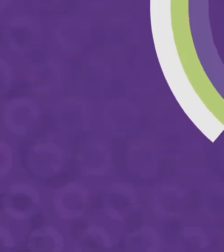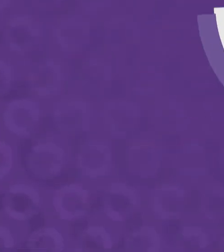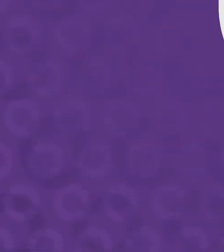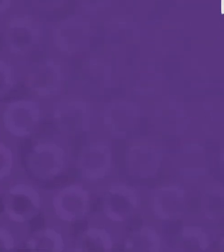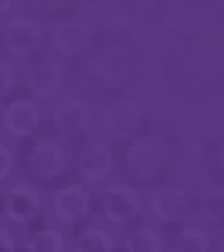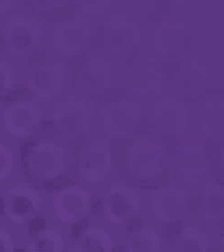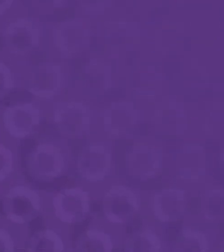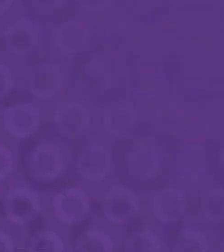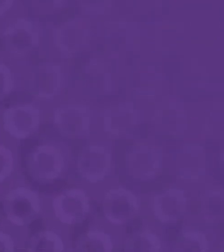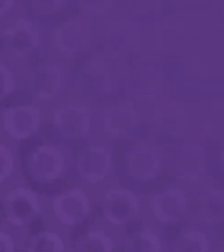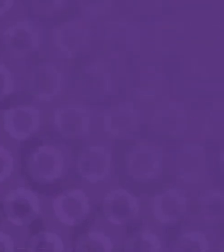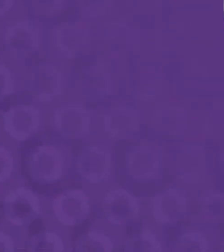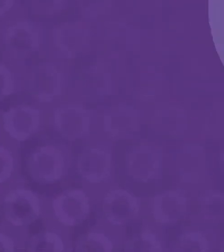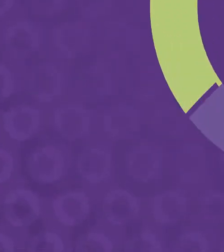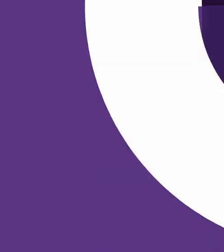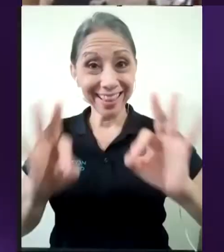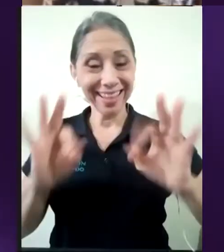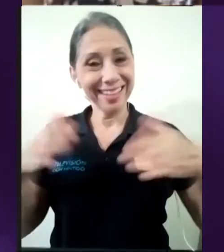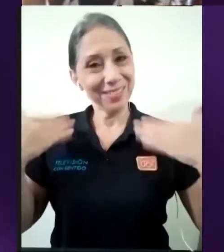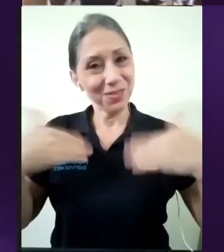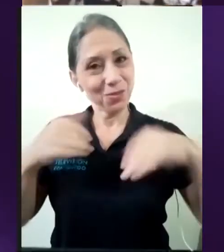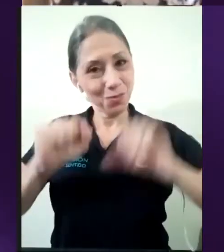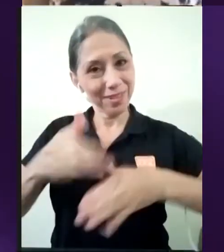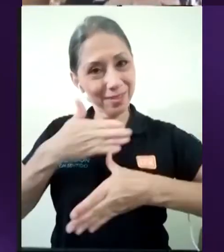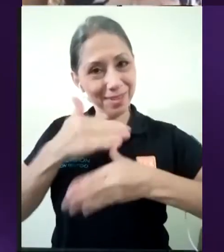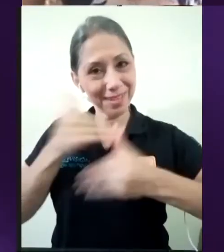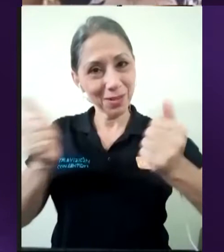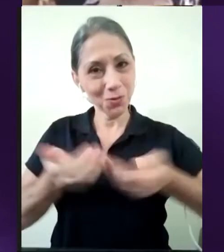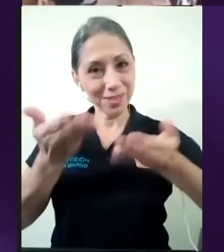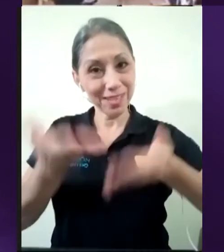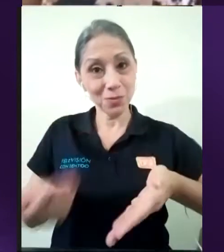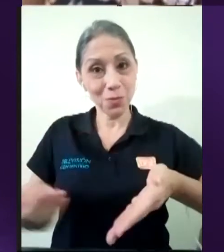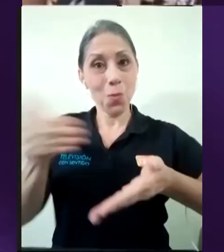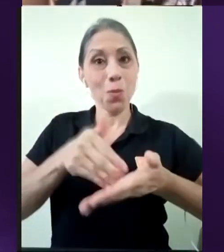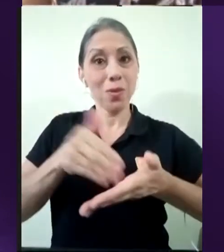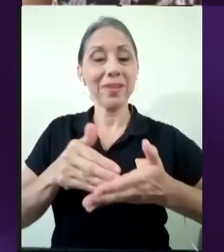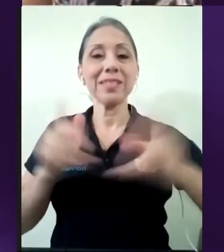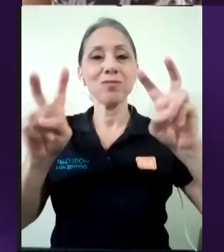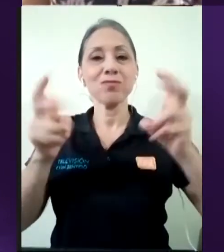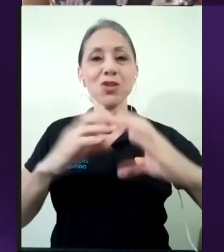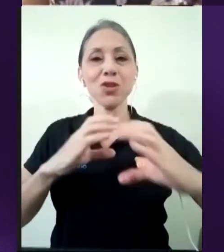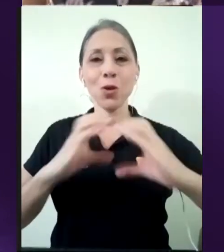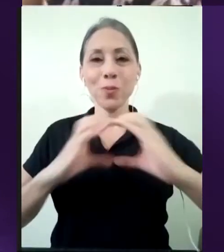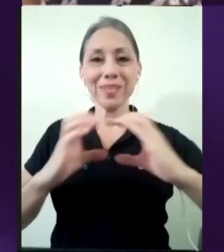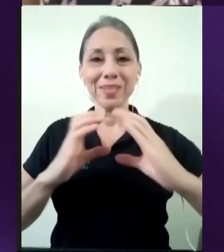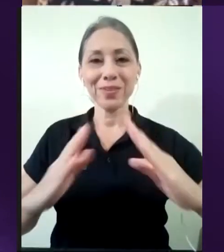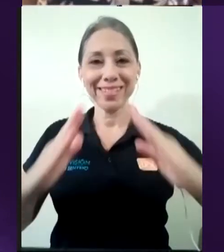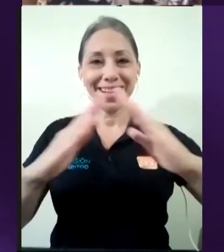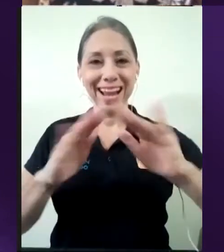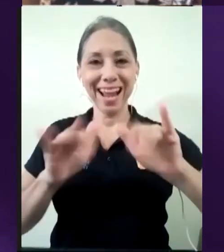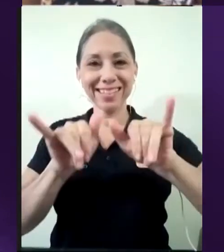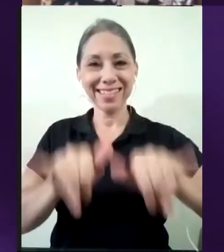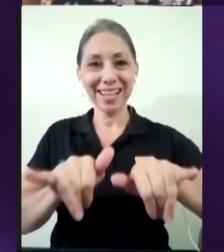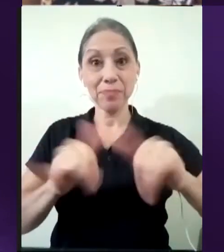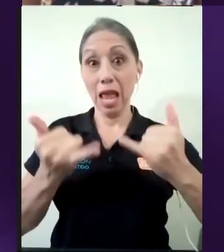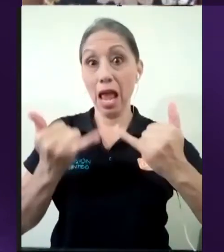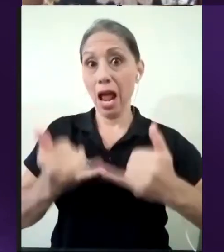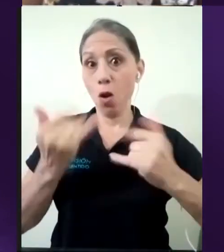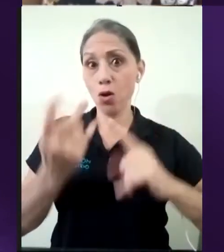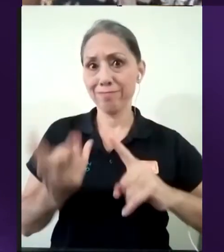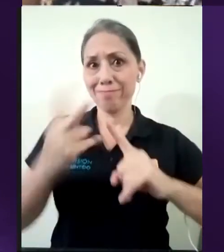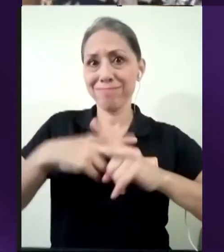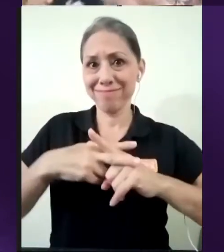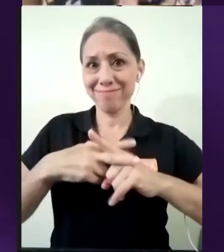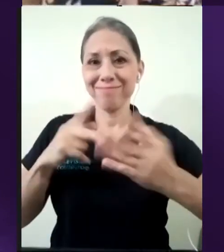Hola, ¿qué tal? Es un gusto poder compartir con ustedes una nueva edición de Conversaciones en Casa, esta modalidad que hemos implementado en Nexus para